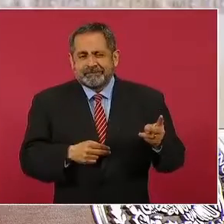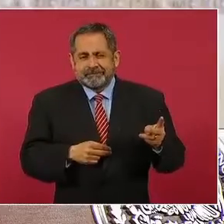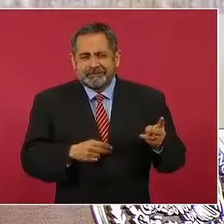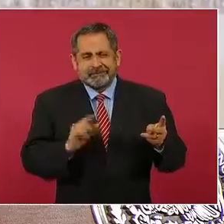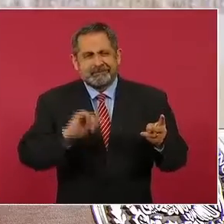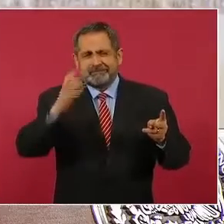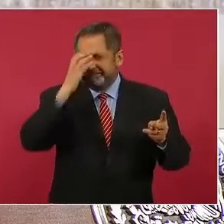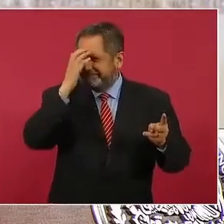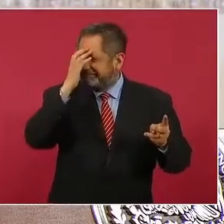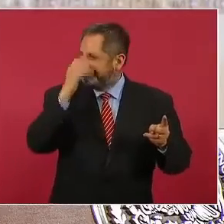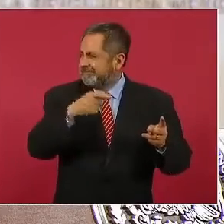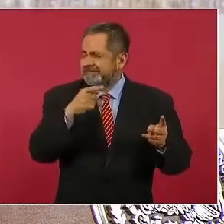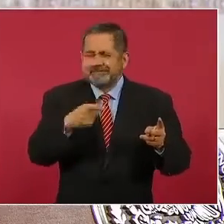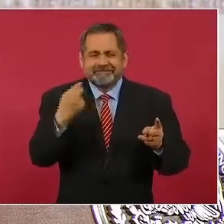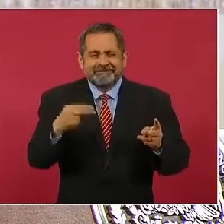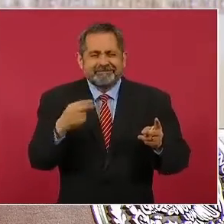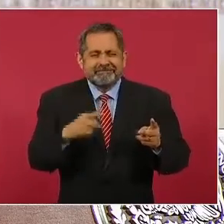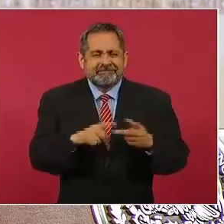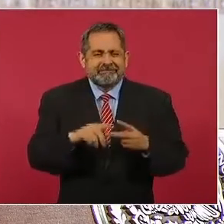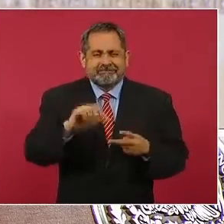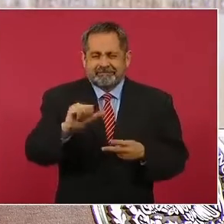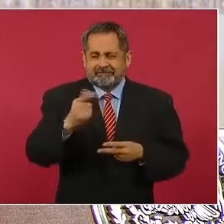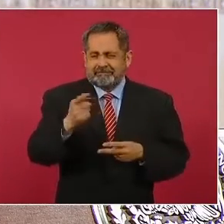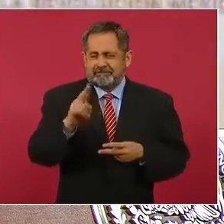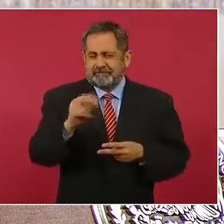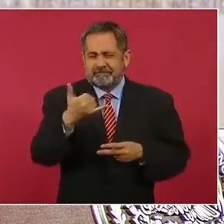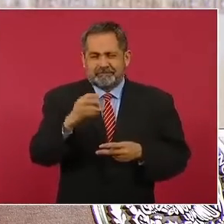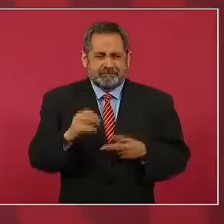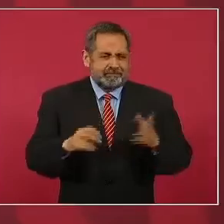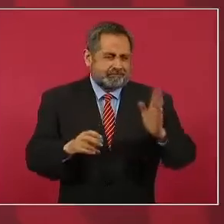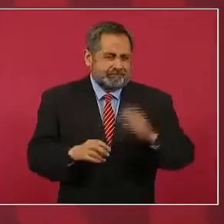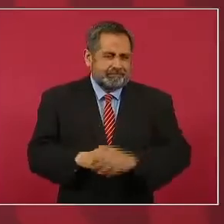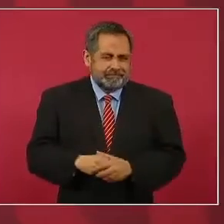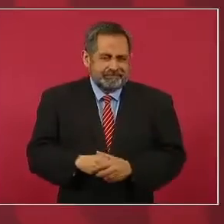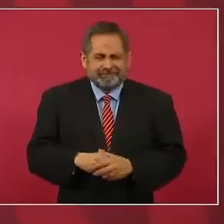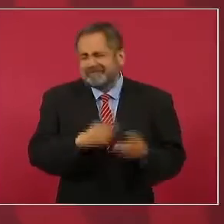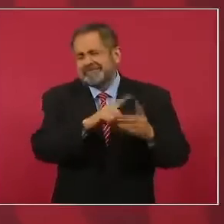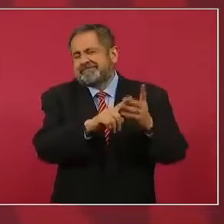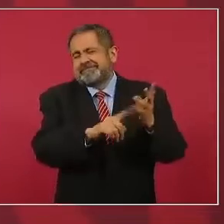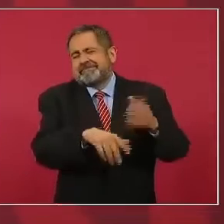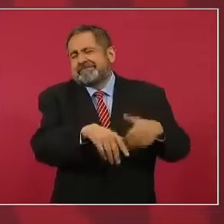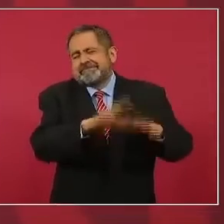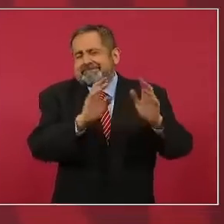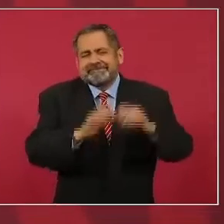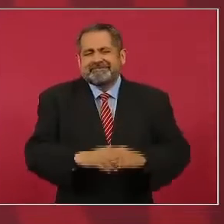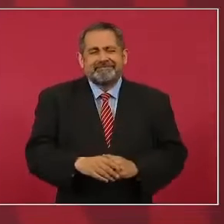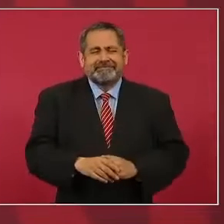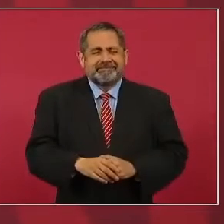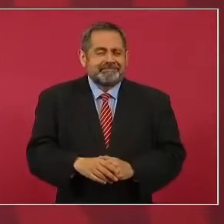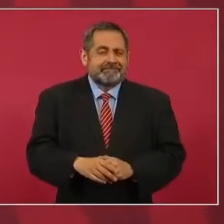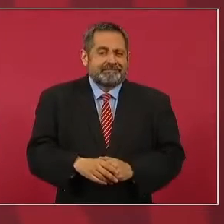muy famoso, Aguayo, y así, pues,